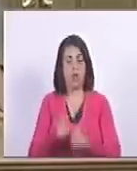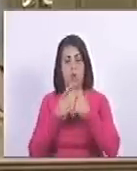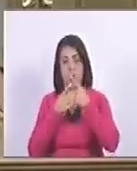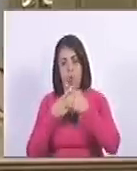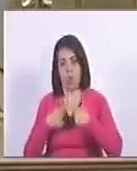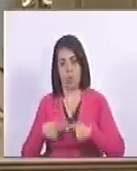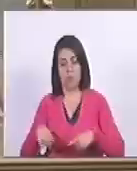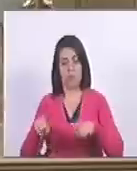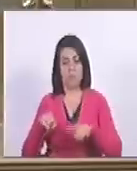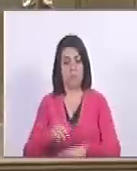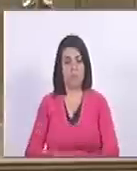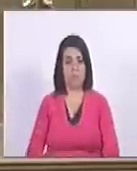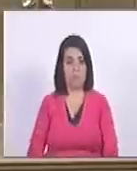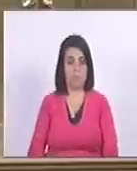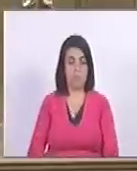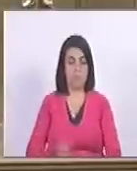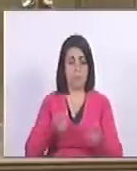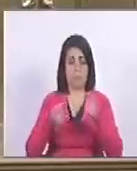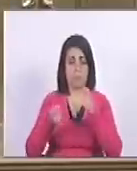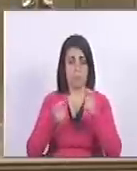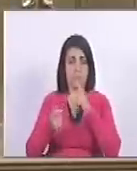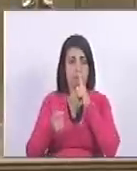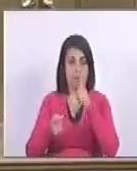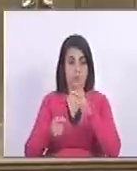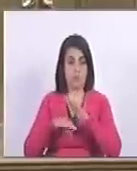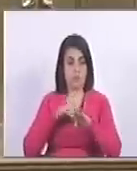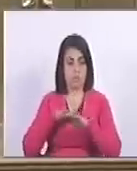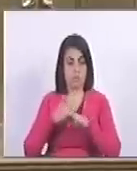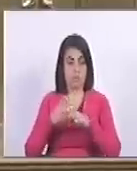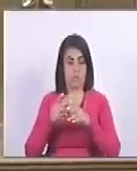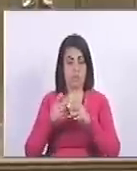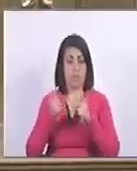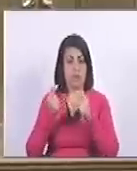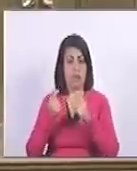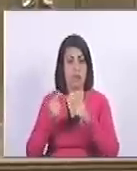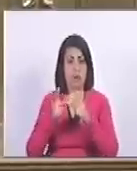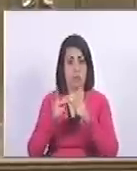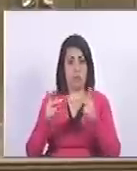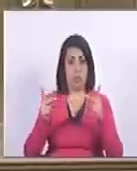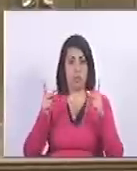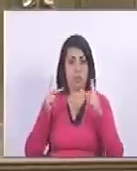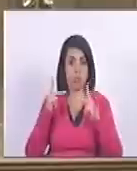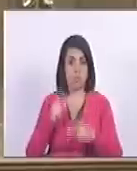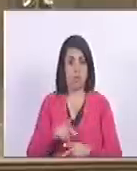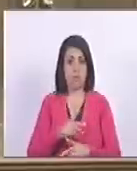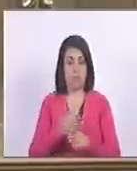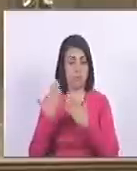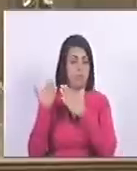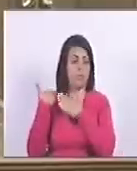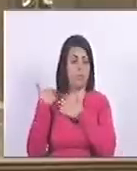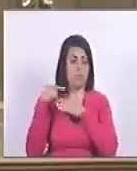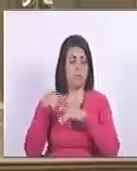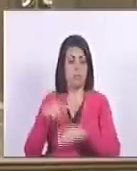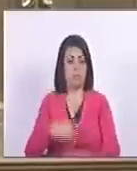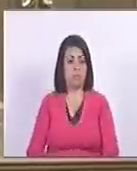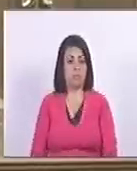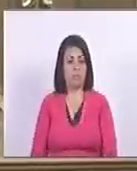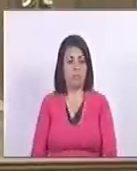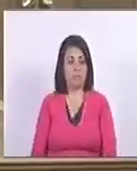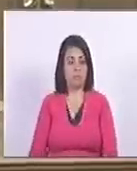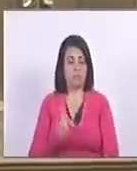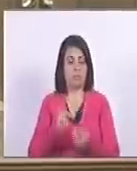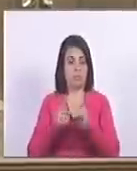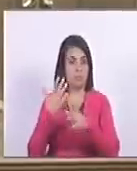otros por manejos irregulares de fondos públicos en los cargos que en